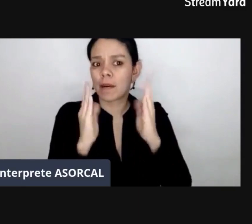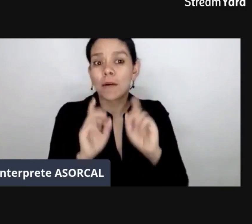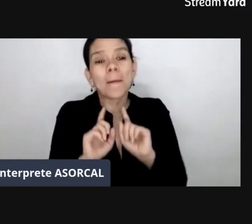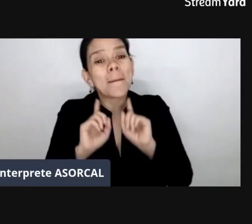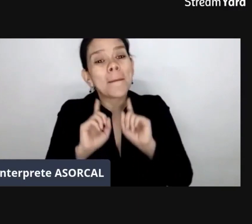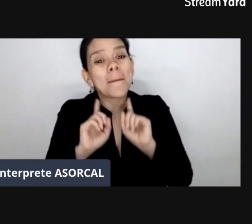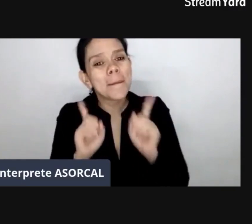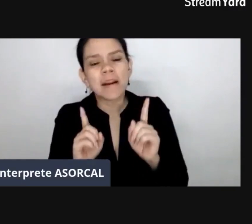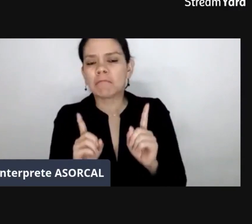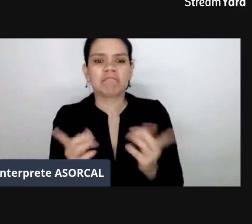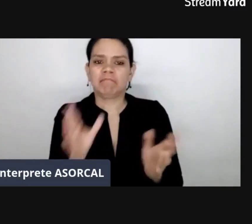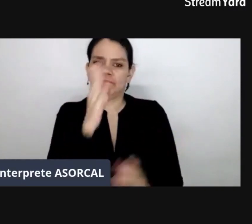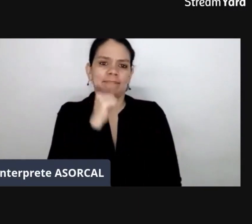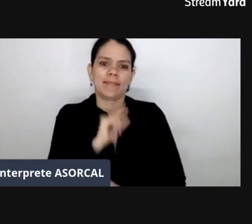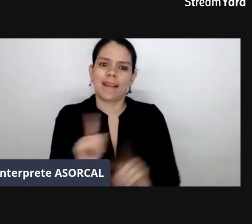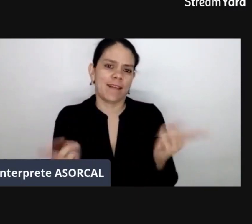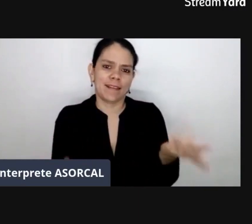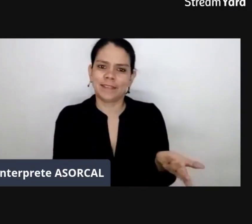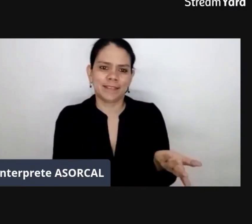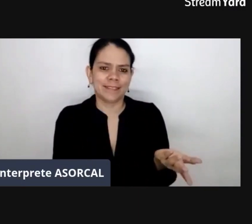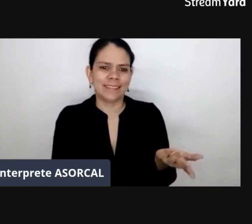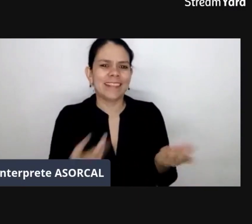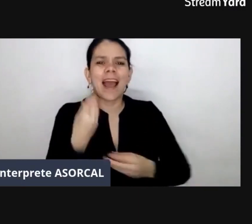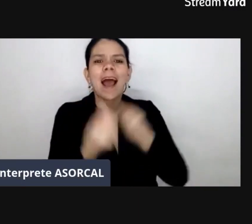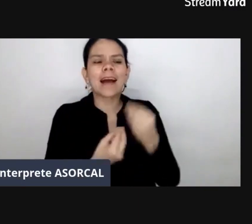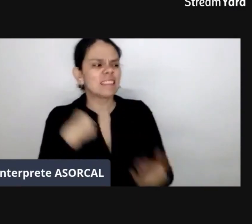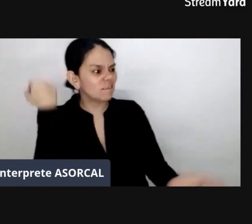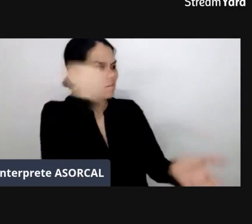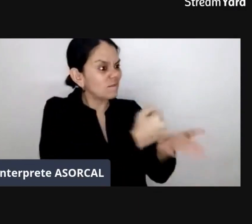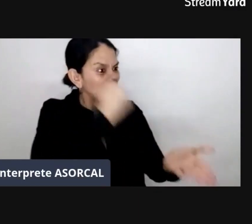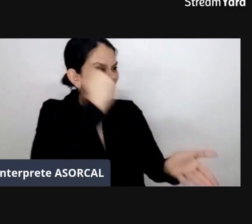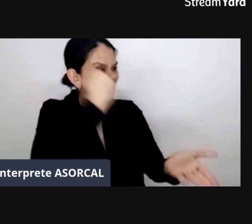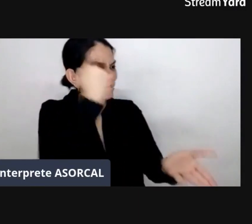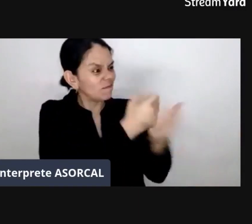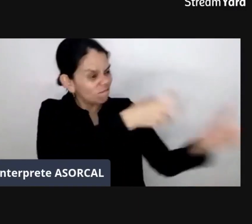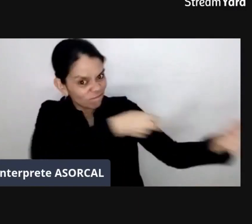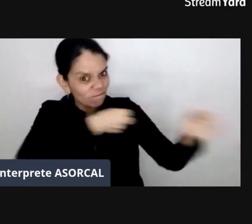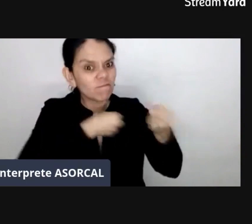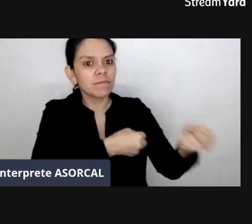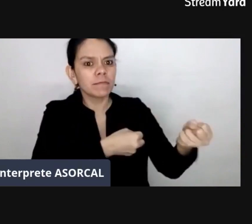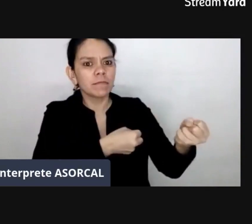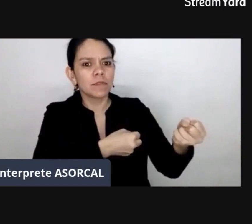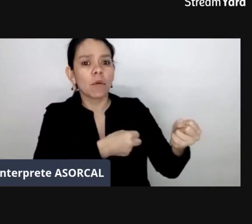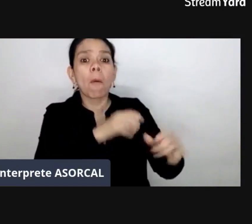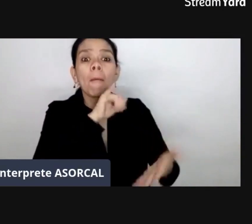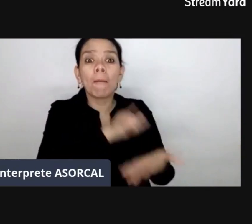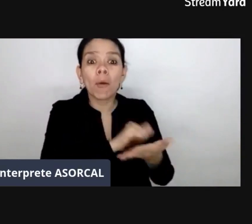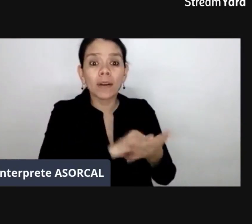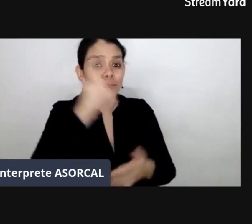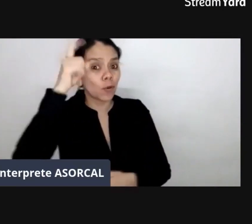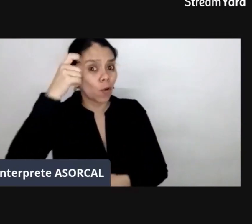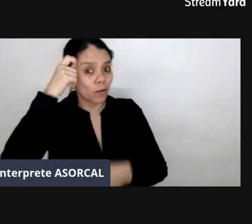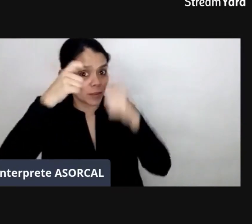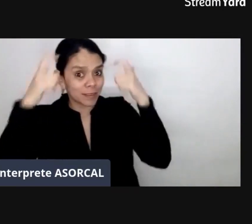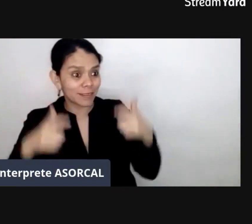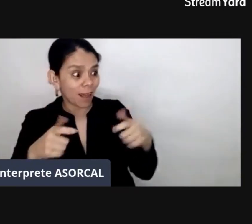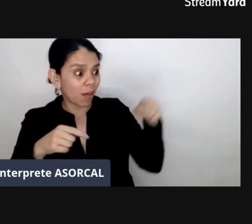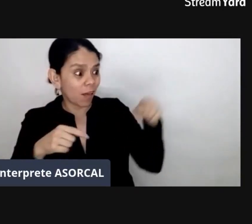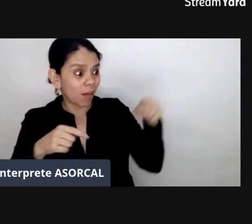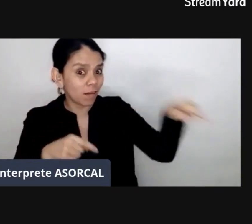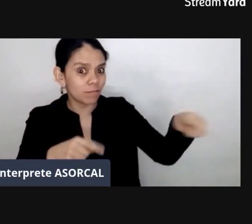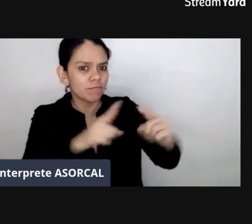reprimir las manifestaciones, distanciándose cada vez más de las mayorías. Un inmenso abismo, del cual hablaba recién, comenzó a